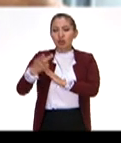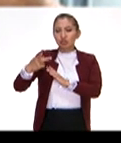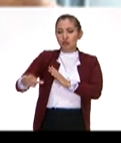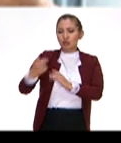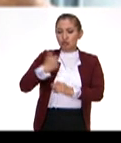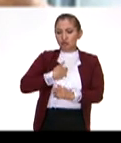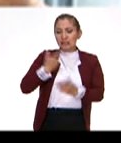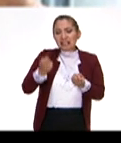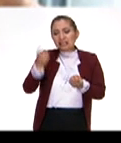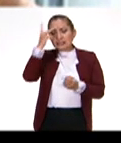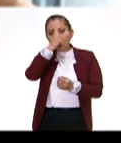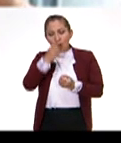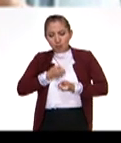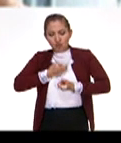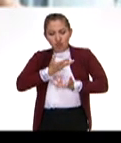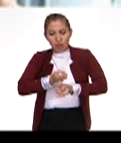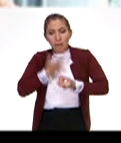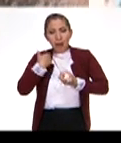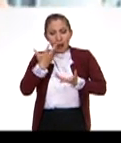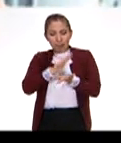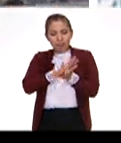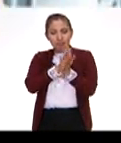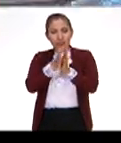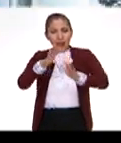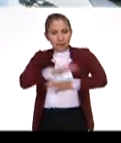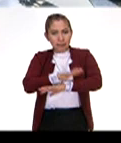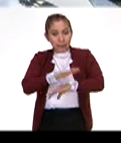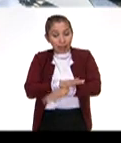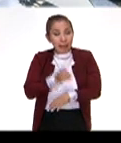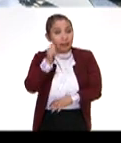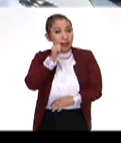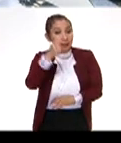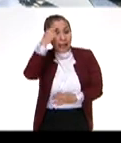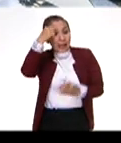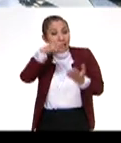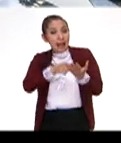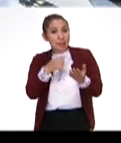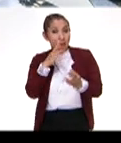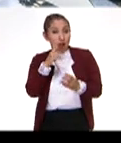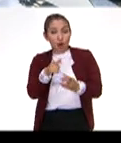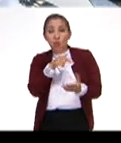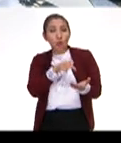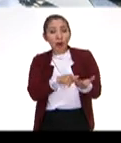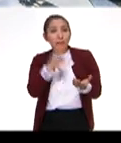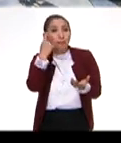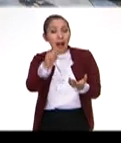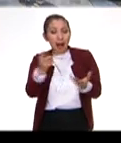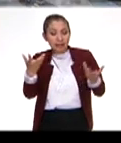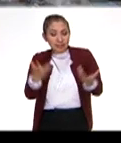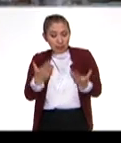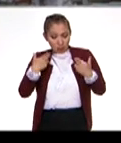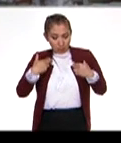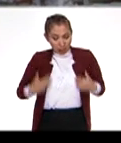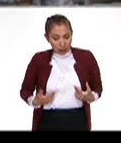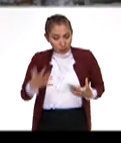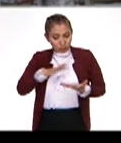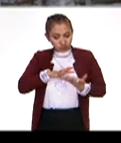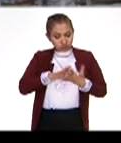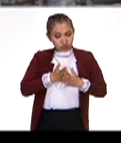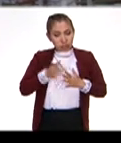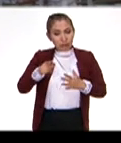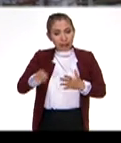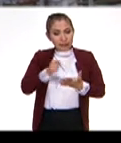sus propios psicólogos para reconstruirse. Siempre he creído que no hay mejor ruta para la construcción del ser humano que el